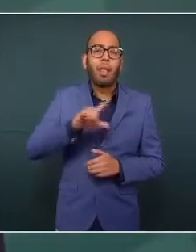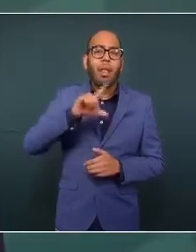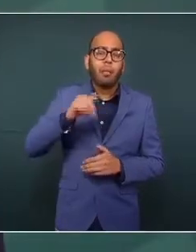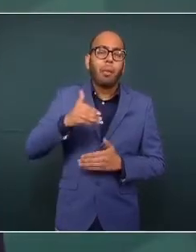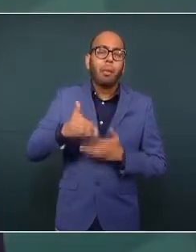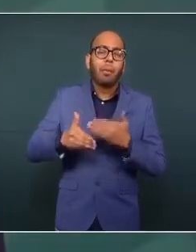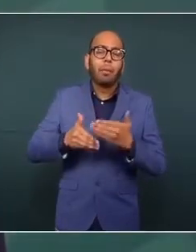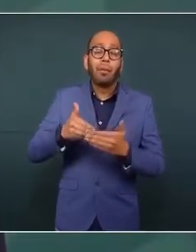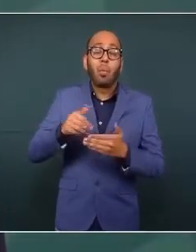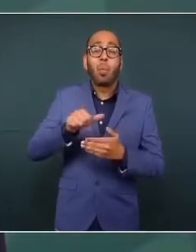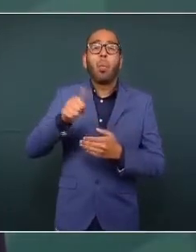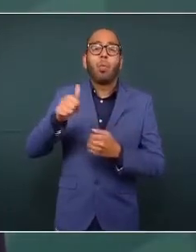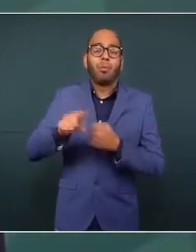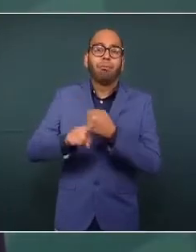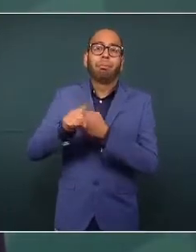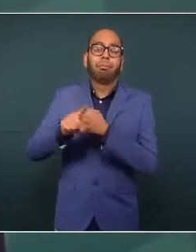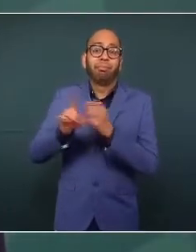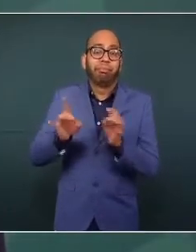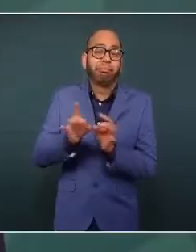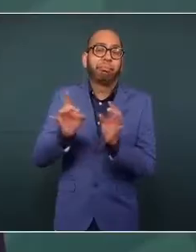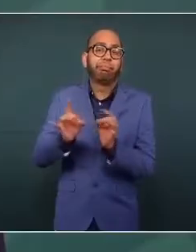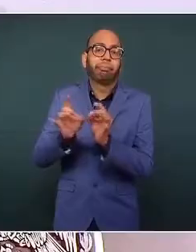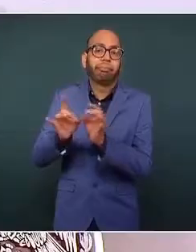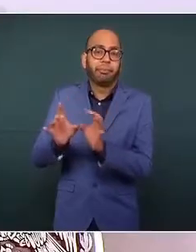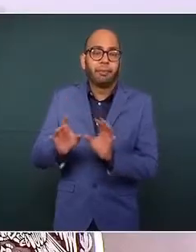acontecimientos, me quedé con eso.